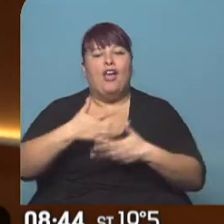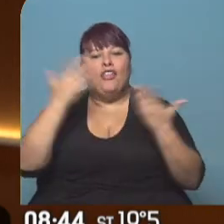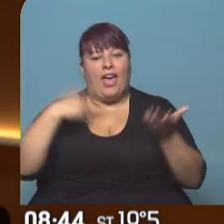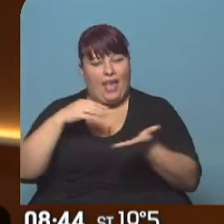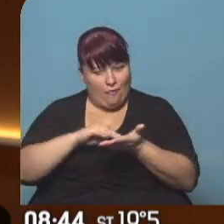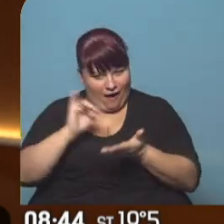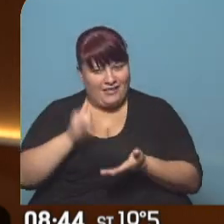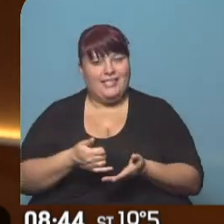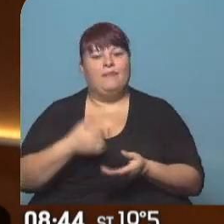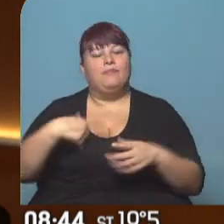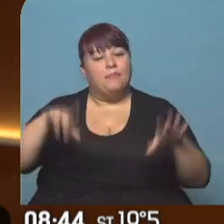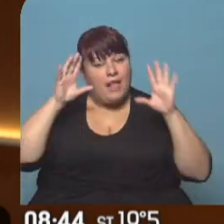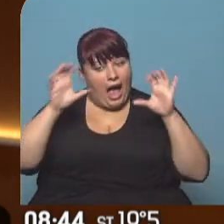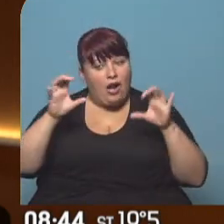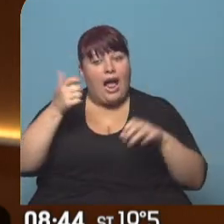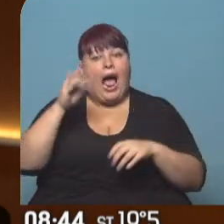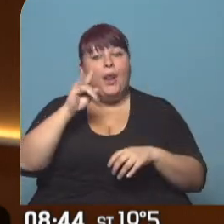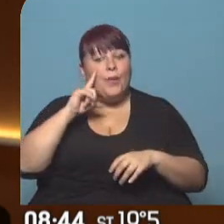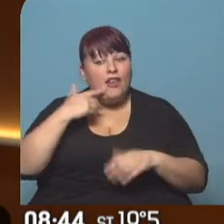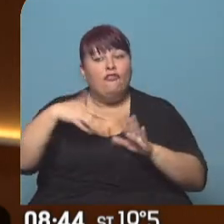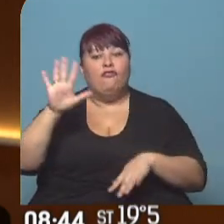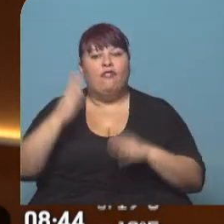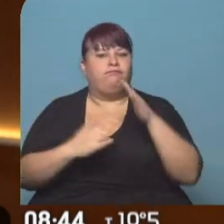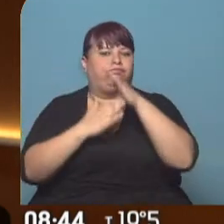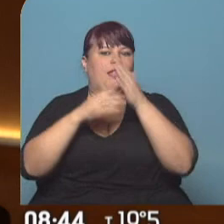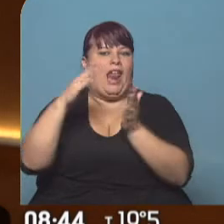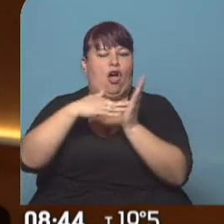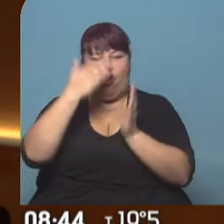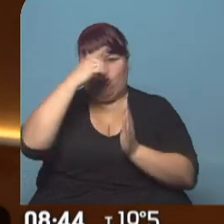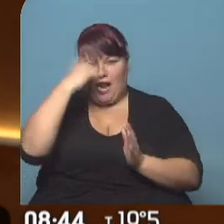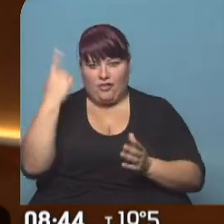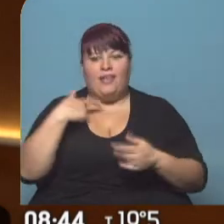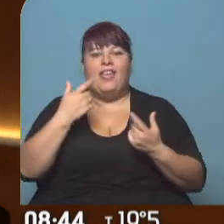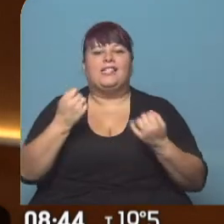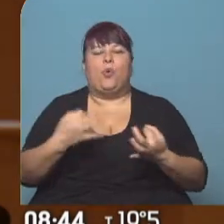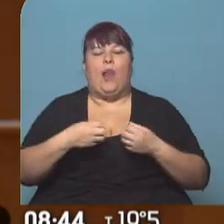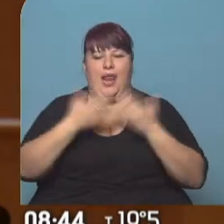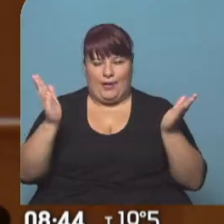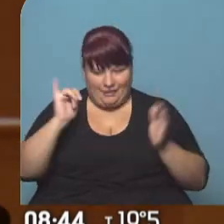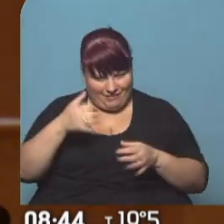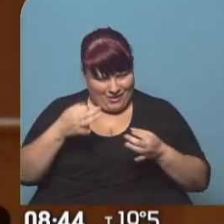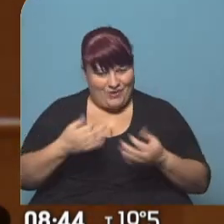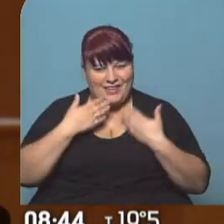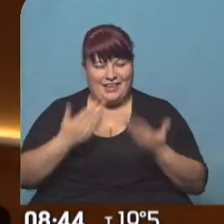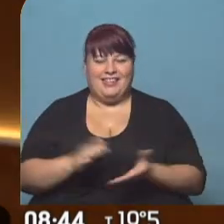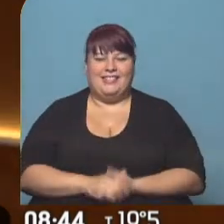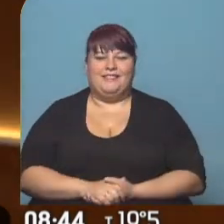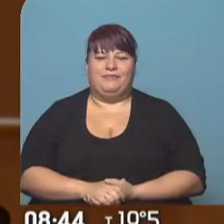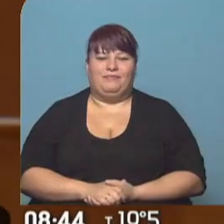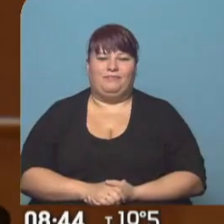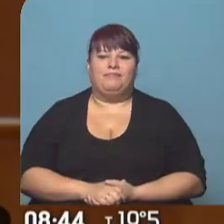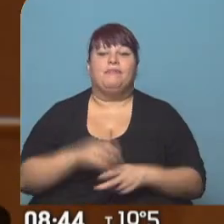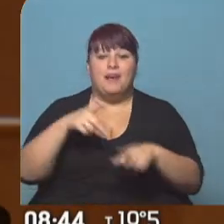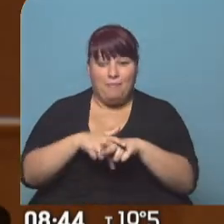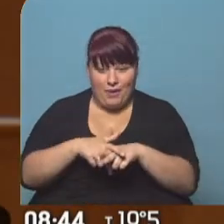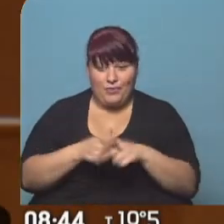abogados y recordemos a alberdi que fue el alma máter de nuestra constitución y nos aseguró la libertad ya no cree muchas gracias a